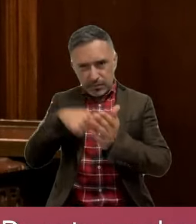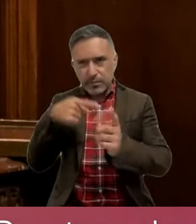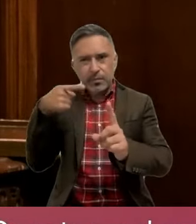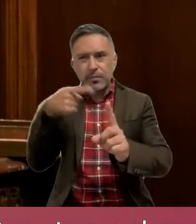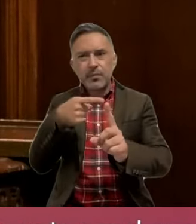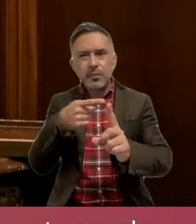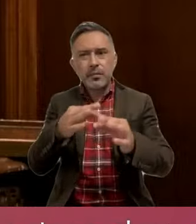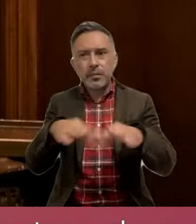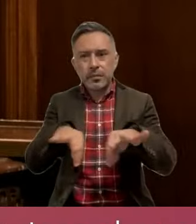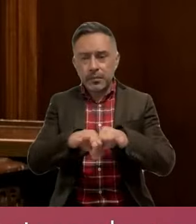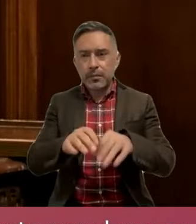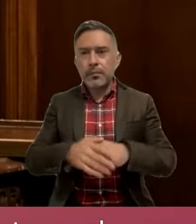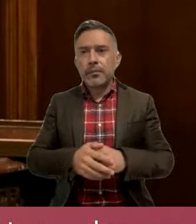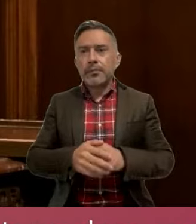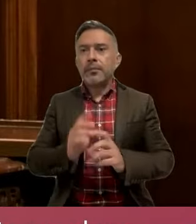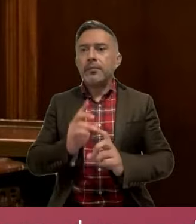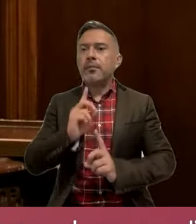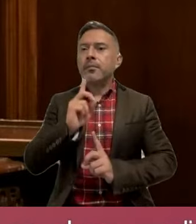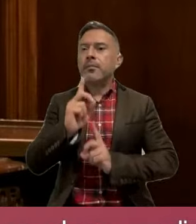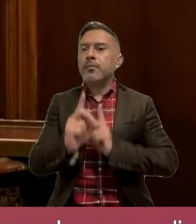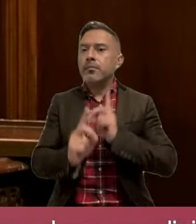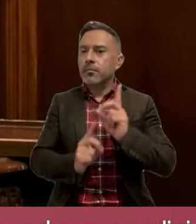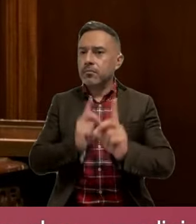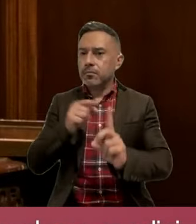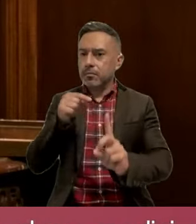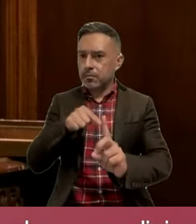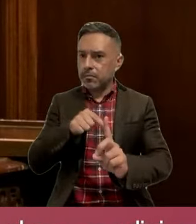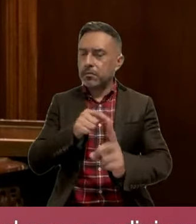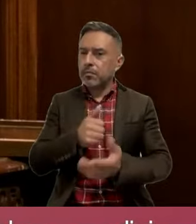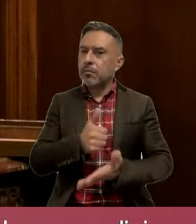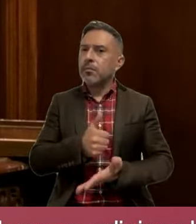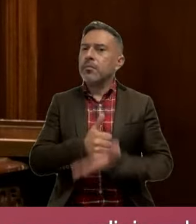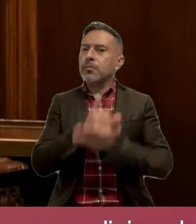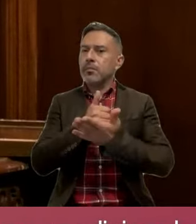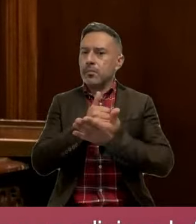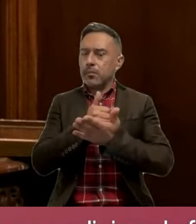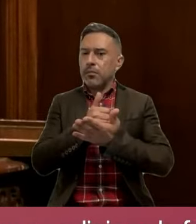el deporte siga siendo esa herramienta